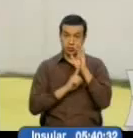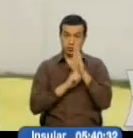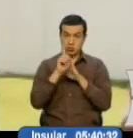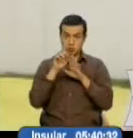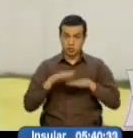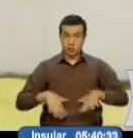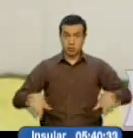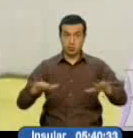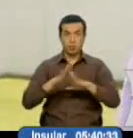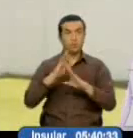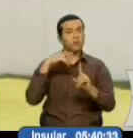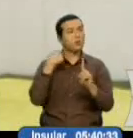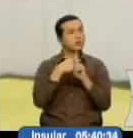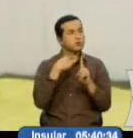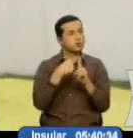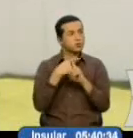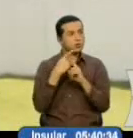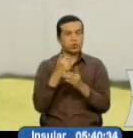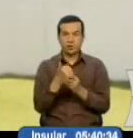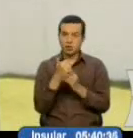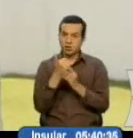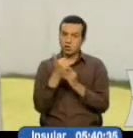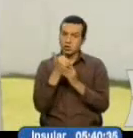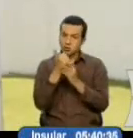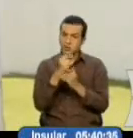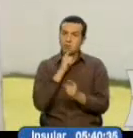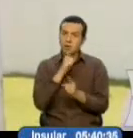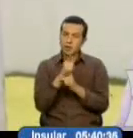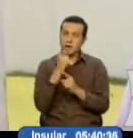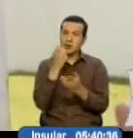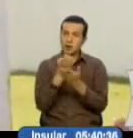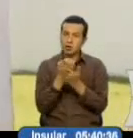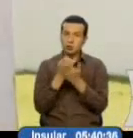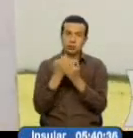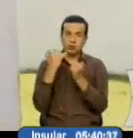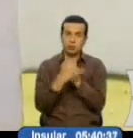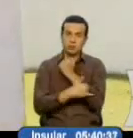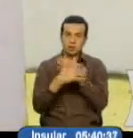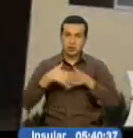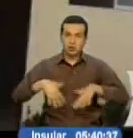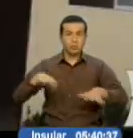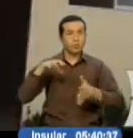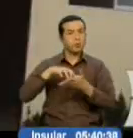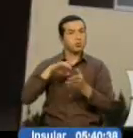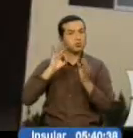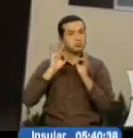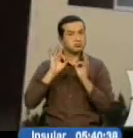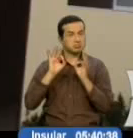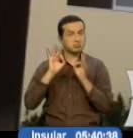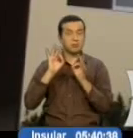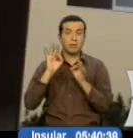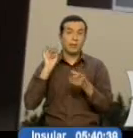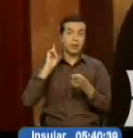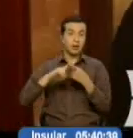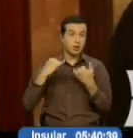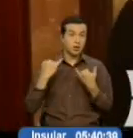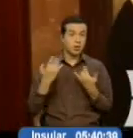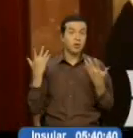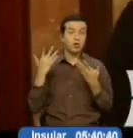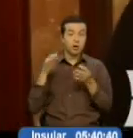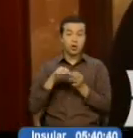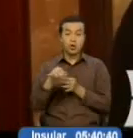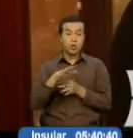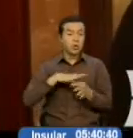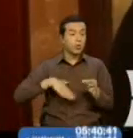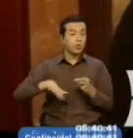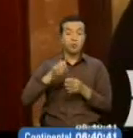local. Positivo, porque esto va a mejorar la economía del país y de la provincia. Aunque aún no se conoce en qué cantón se